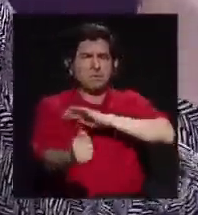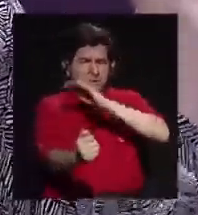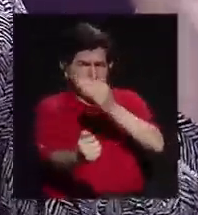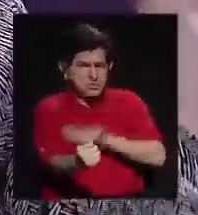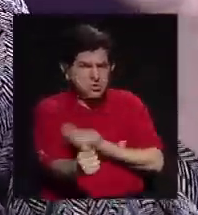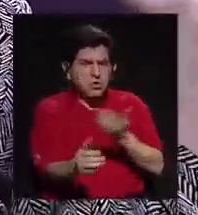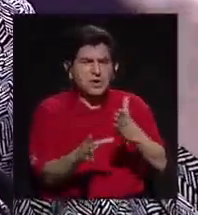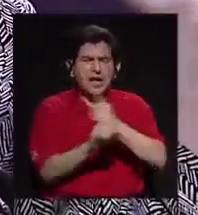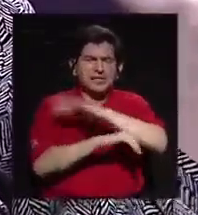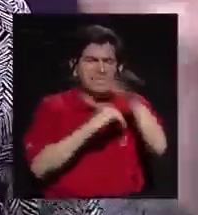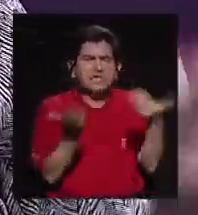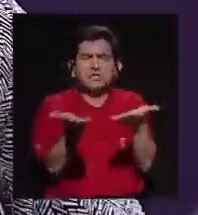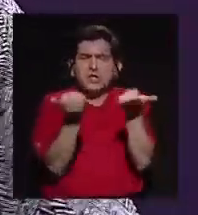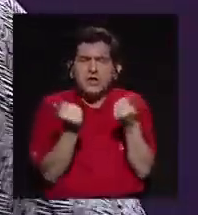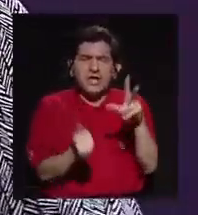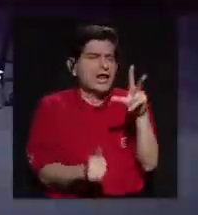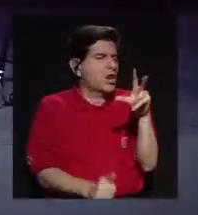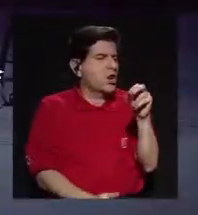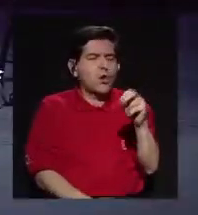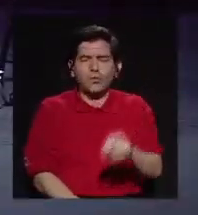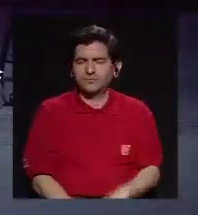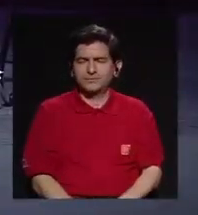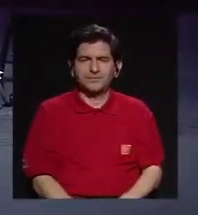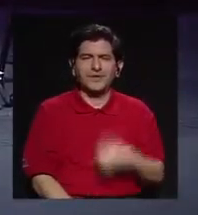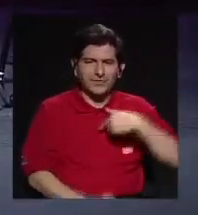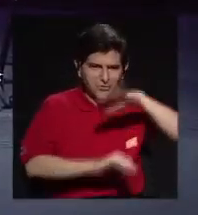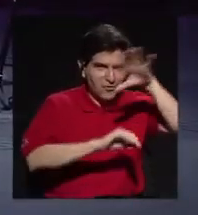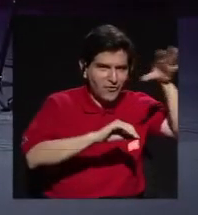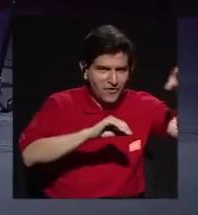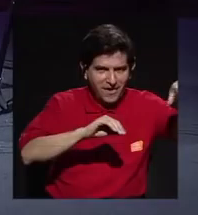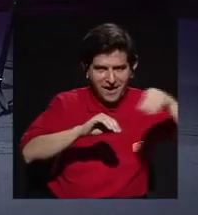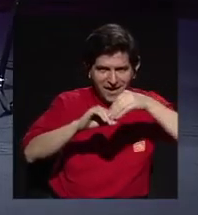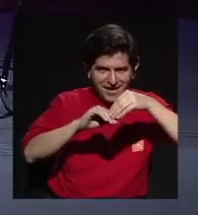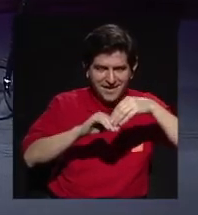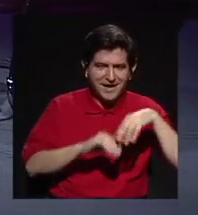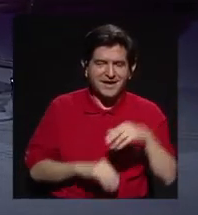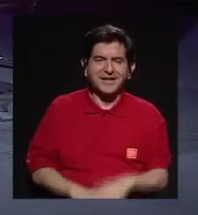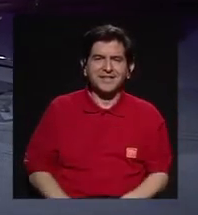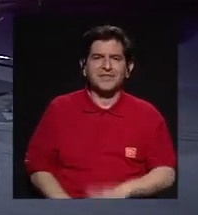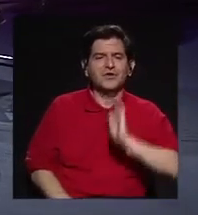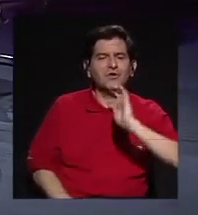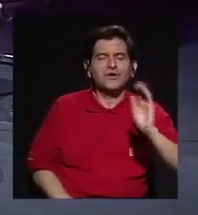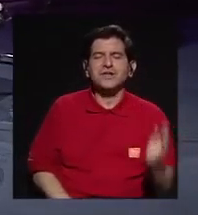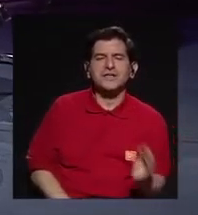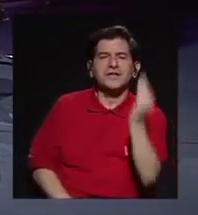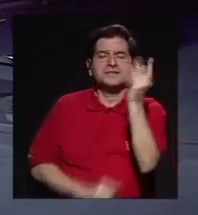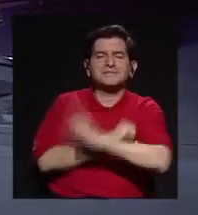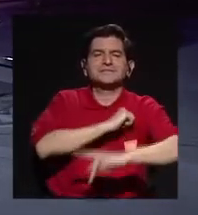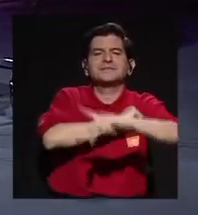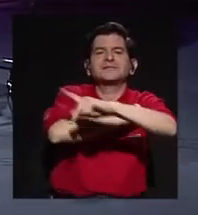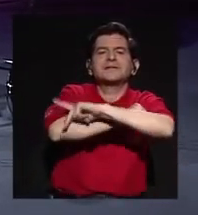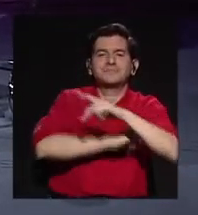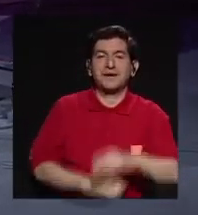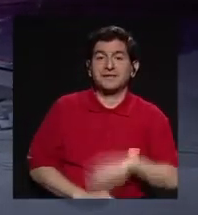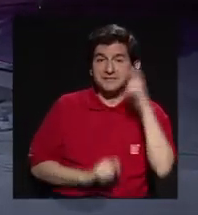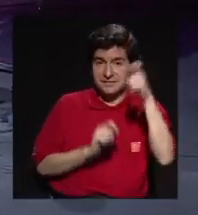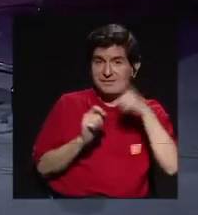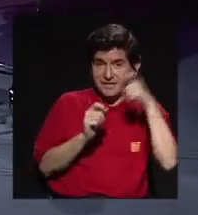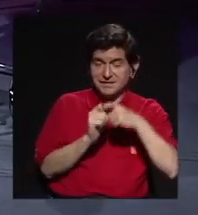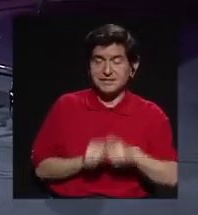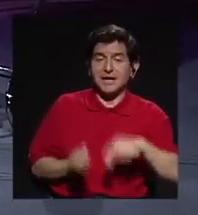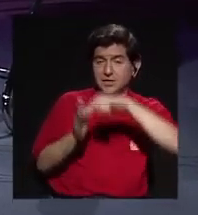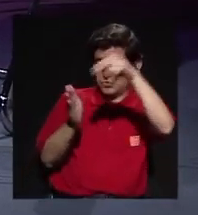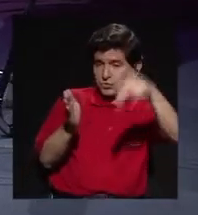poder hacer lo que le da la gana, ¿verdad? Exactamente. Yo quería agregar algo con respecto a la niñez y la adolescencia en este país. Hay justamente una